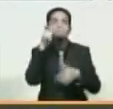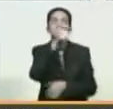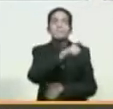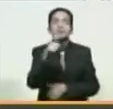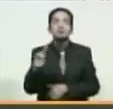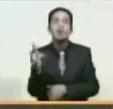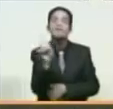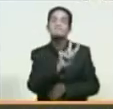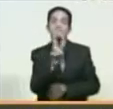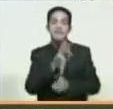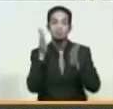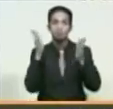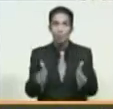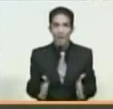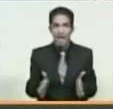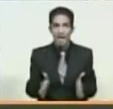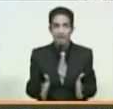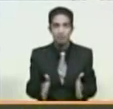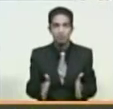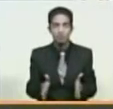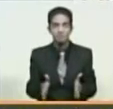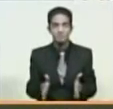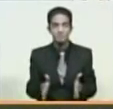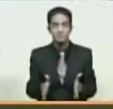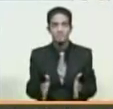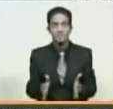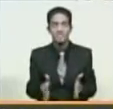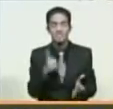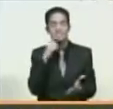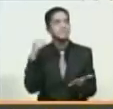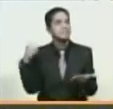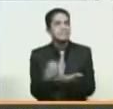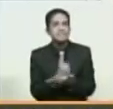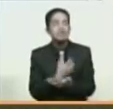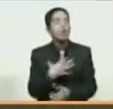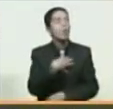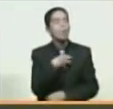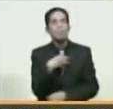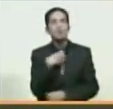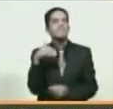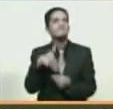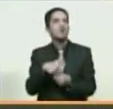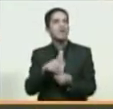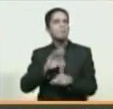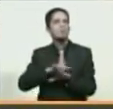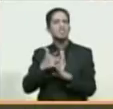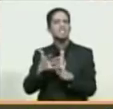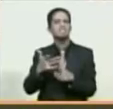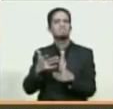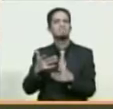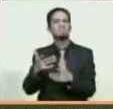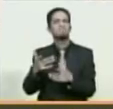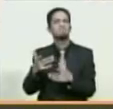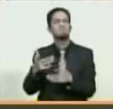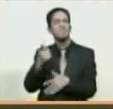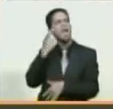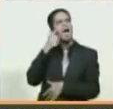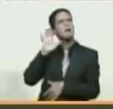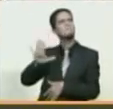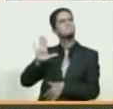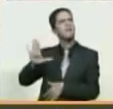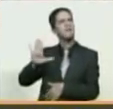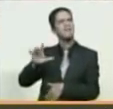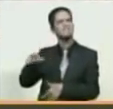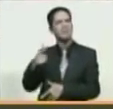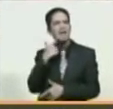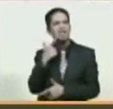venezolanos y venezolanas se quedaron sin poder votar porque los encerraron en sus casas, los amenazaron